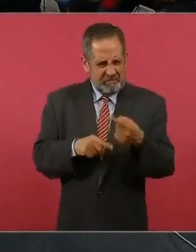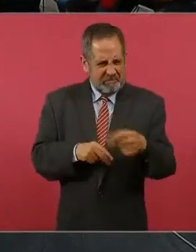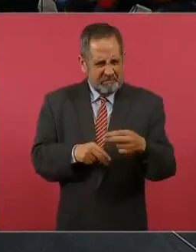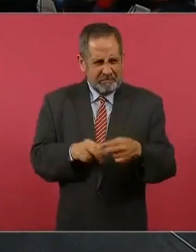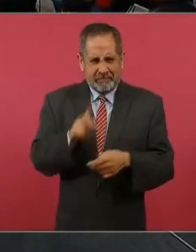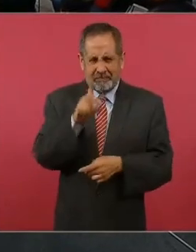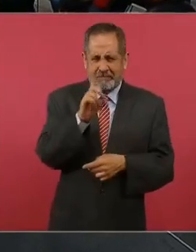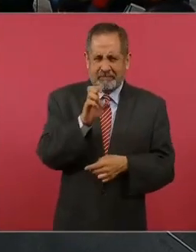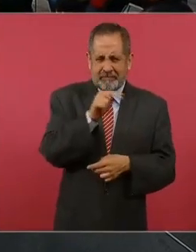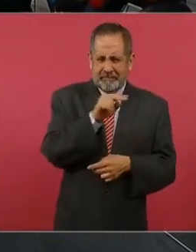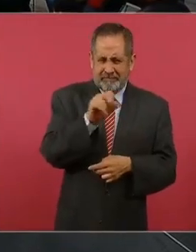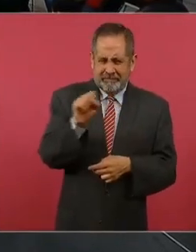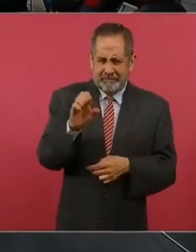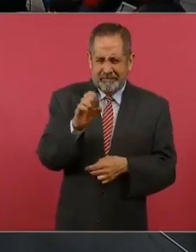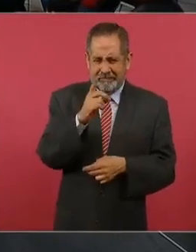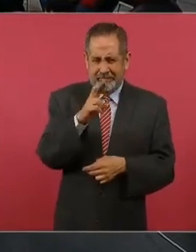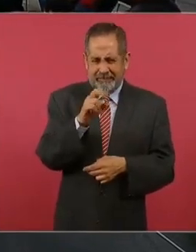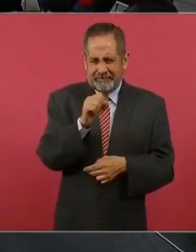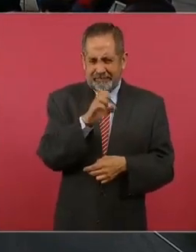Denise Dresser,